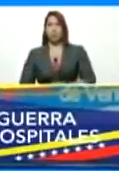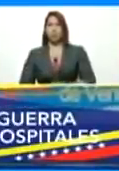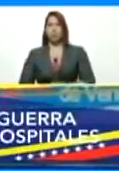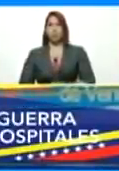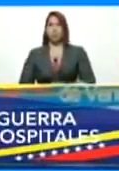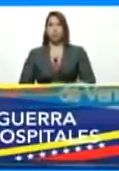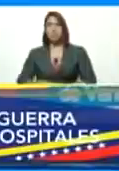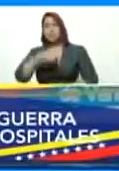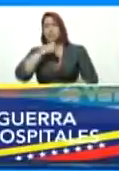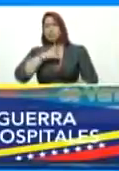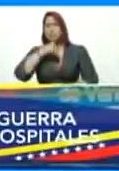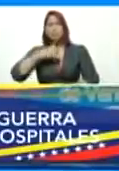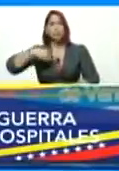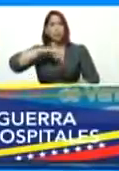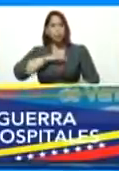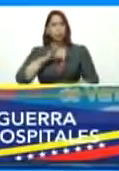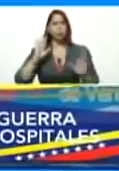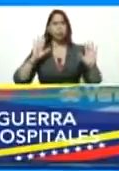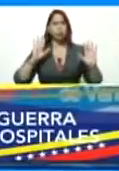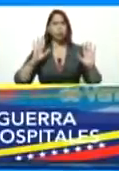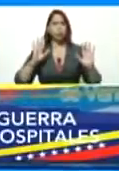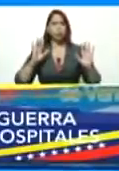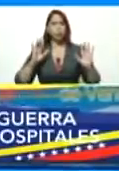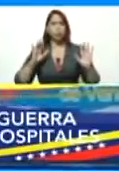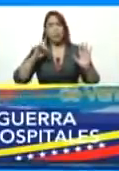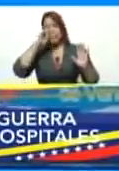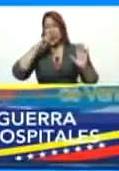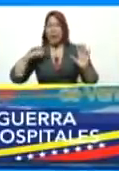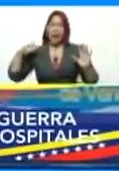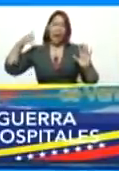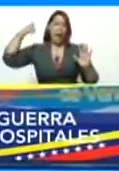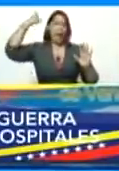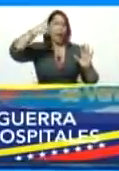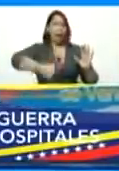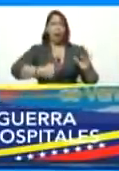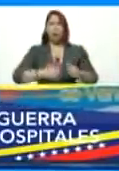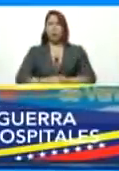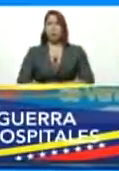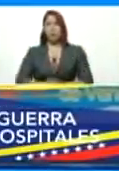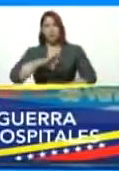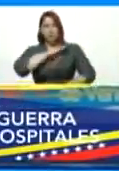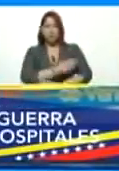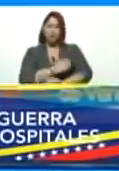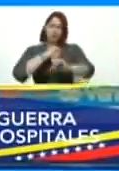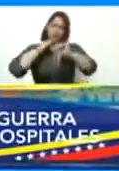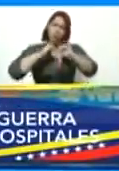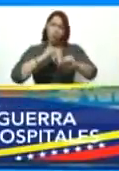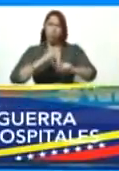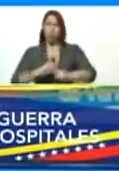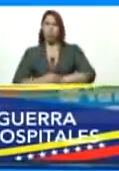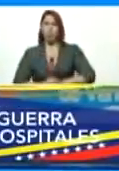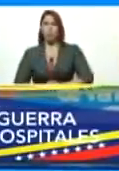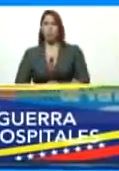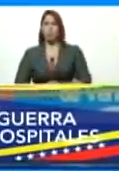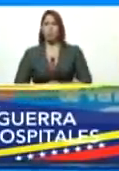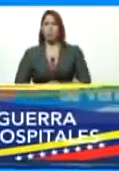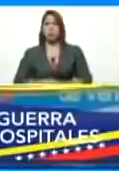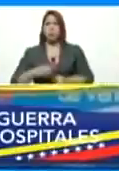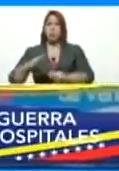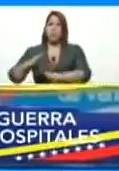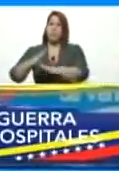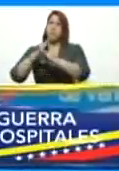resistimos los años crueles las sanciones